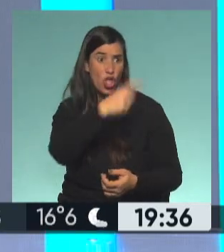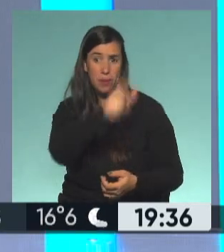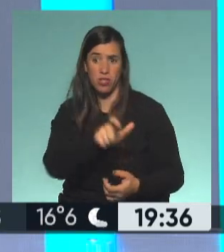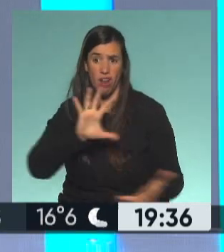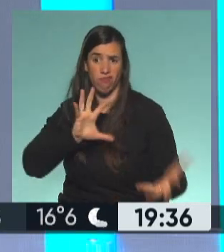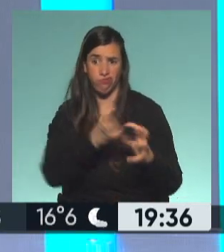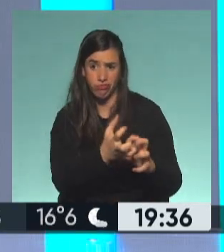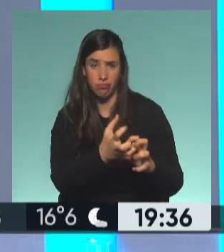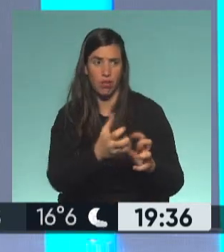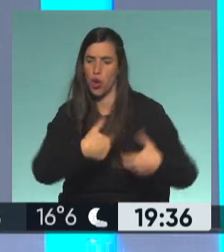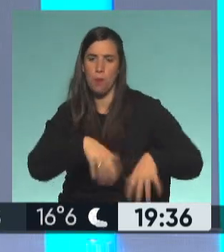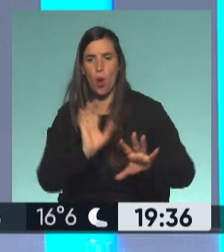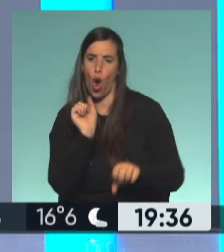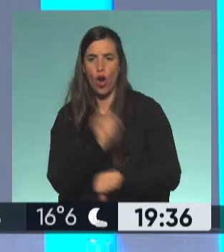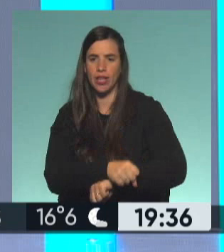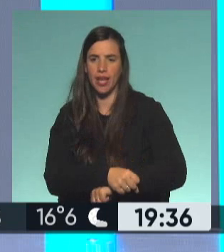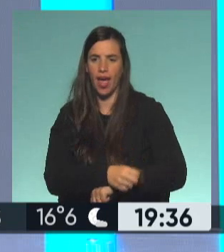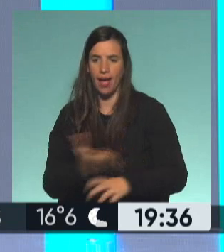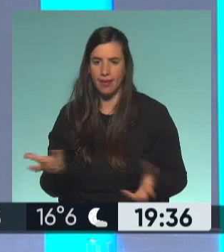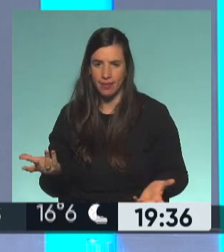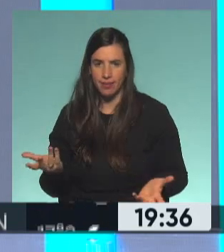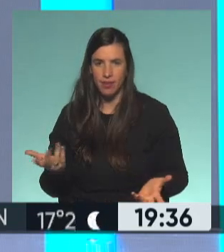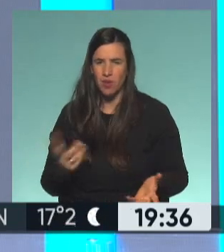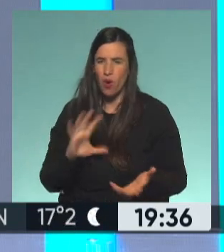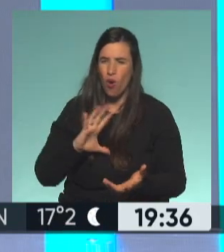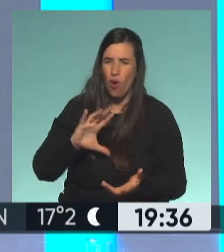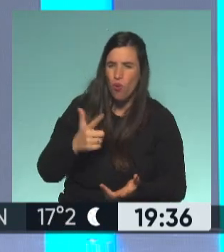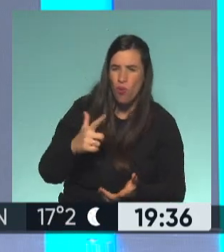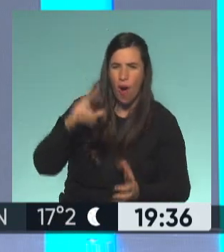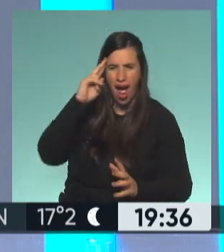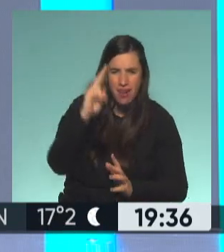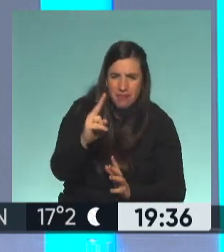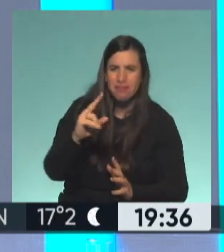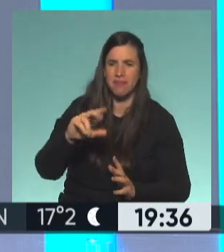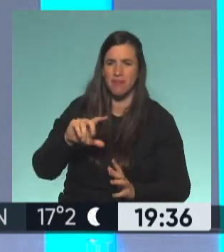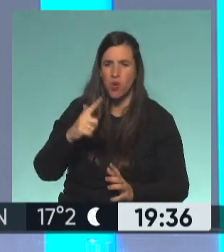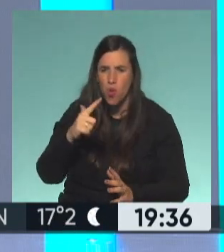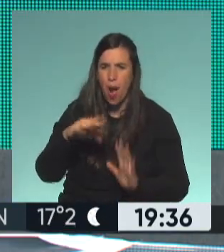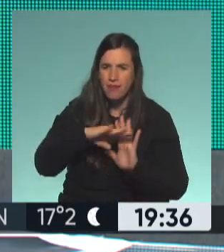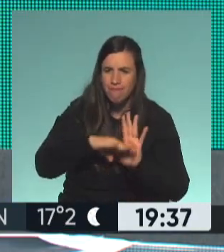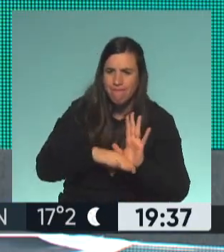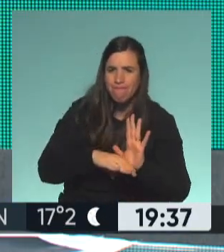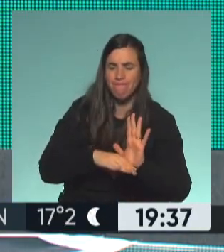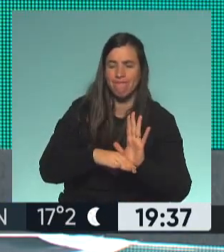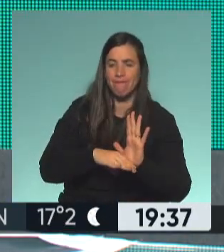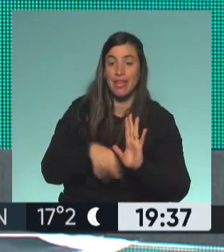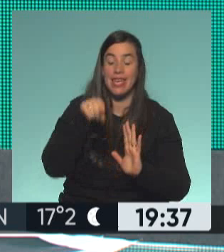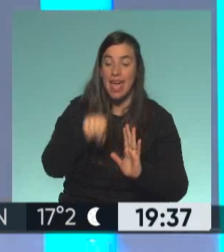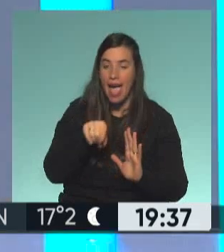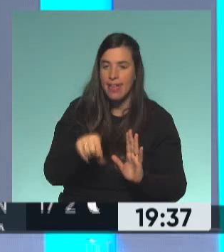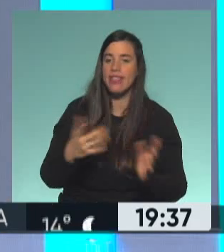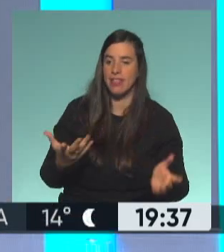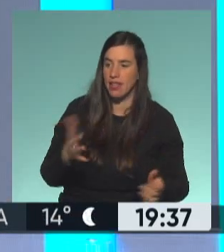de la norma. Y claro, las redes sociales juegan ahí. ¿Por qué? Porque la red social porque produce, te organiza los colectivos. No, pero